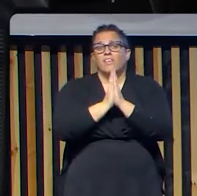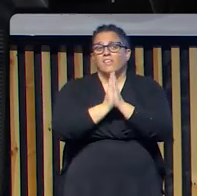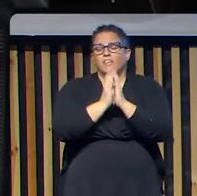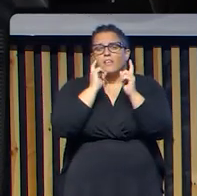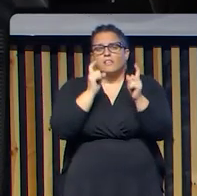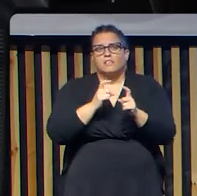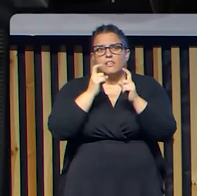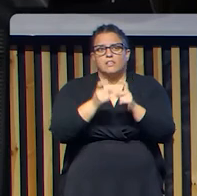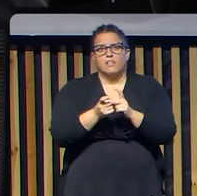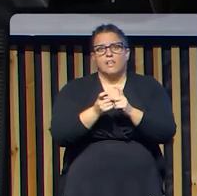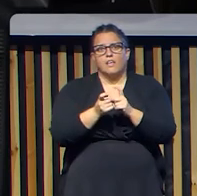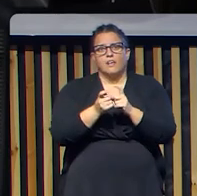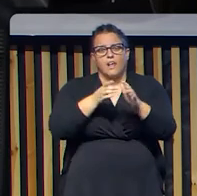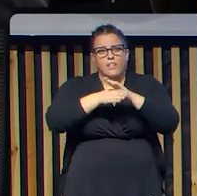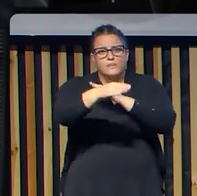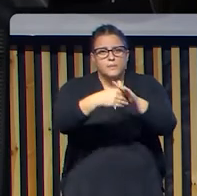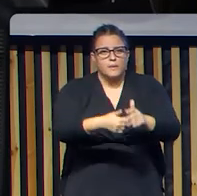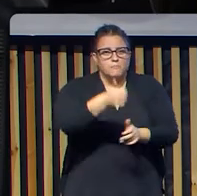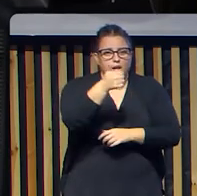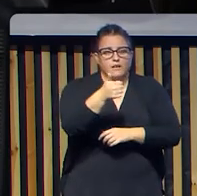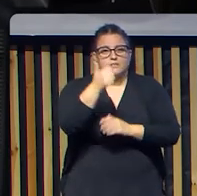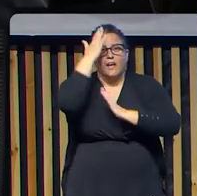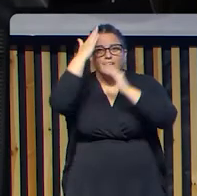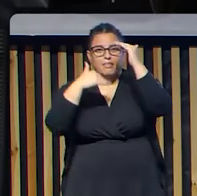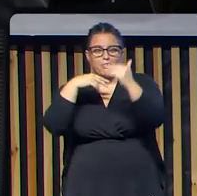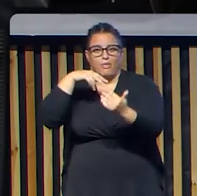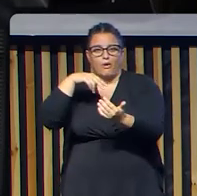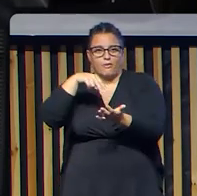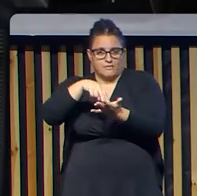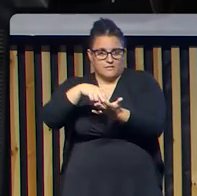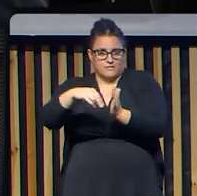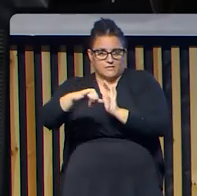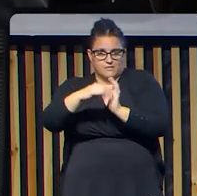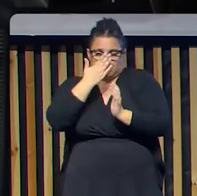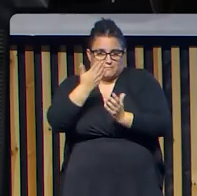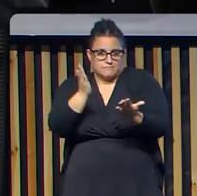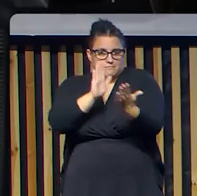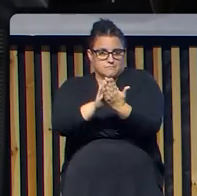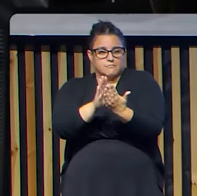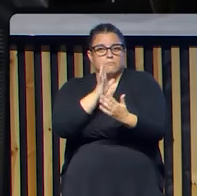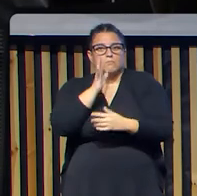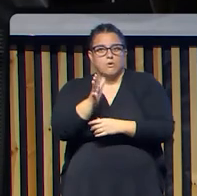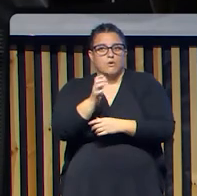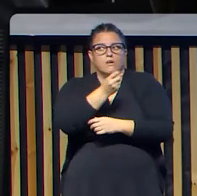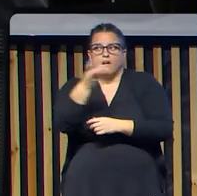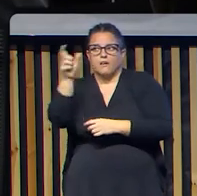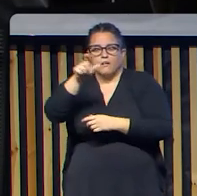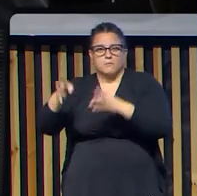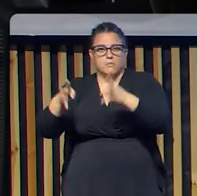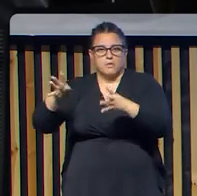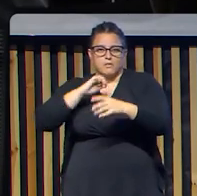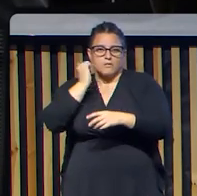accesibilidad atención presencial porque aquí ya estábamos teniendo las quejas de una parte de la población de qué pasa